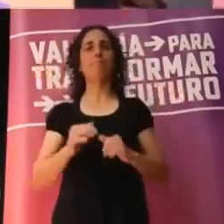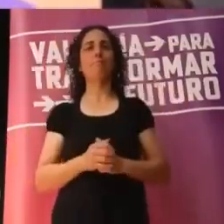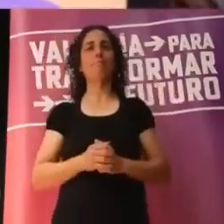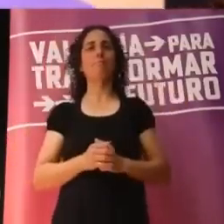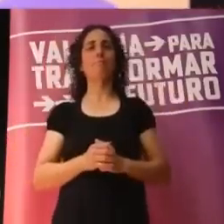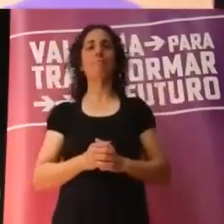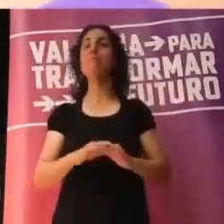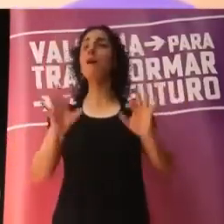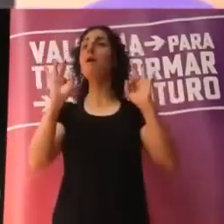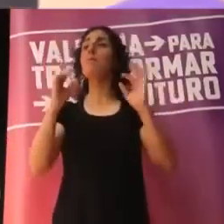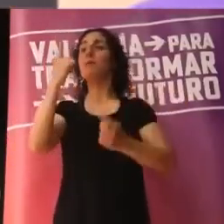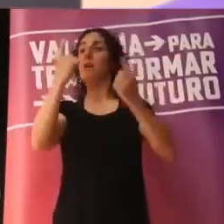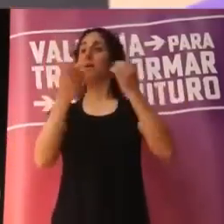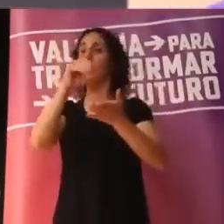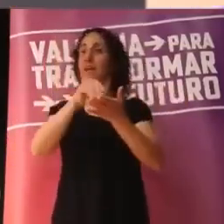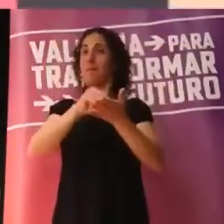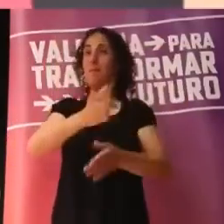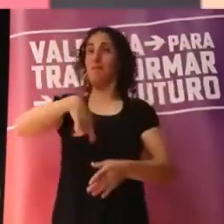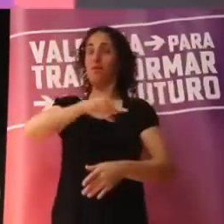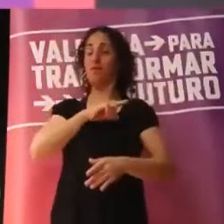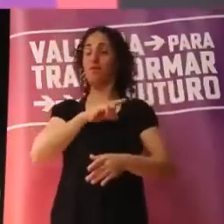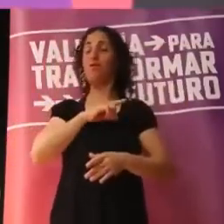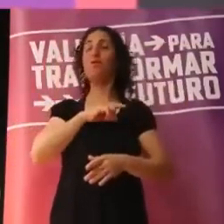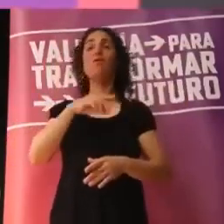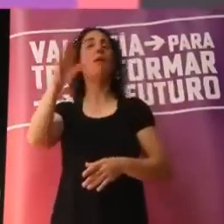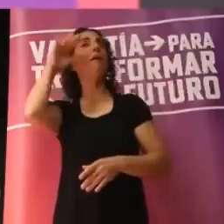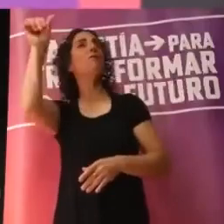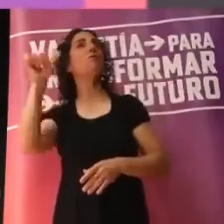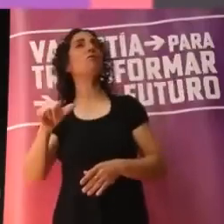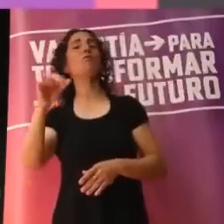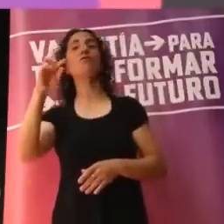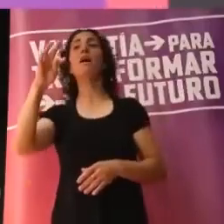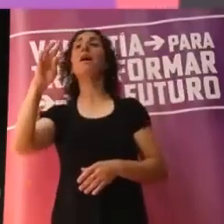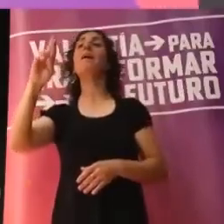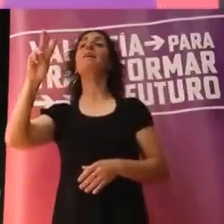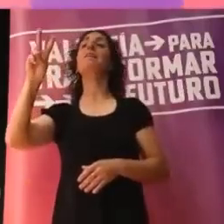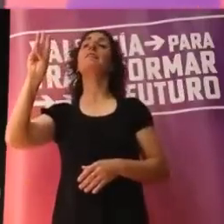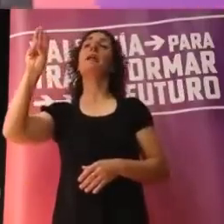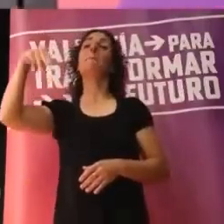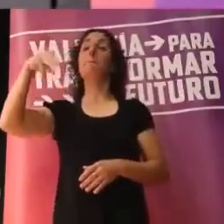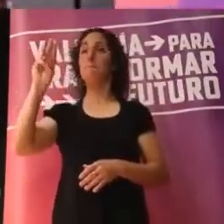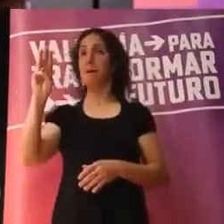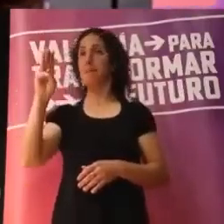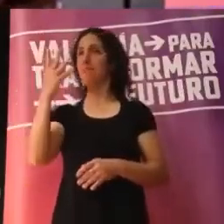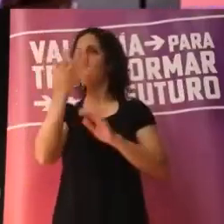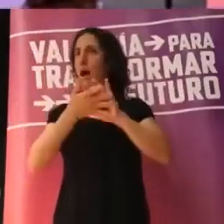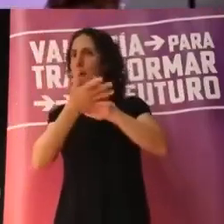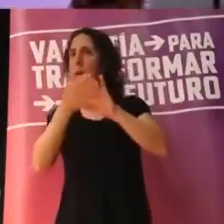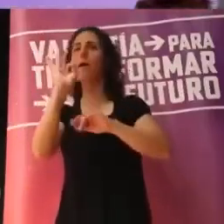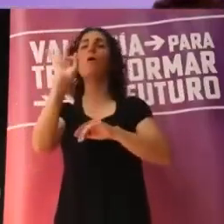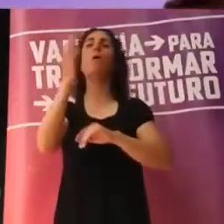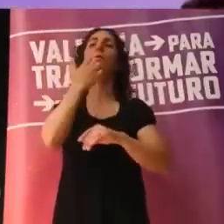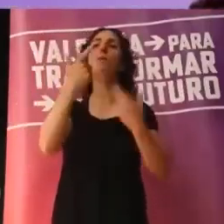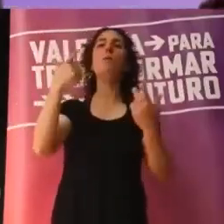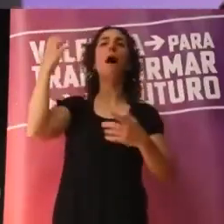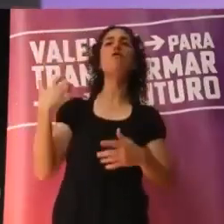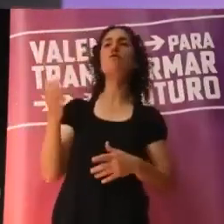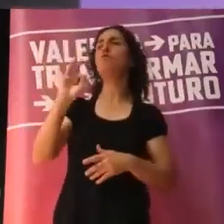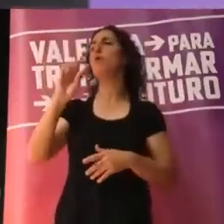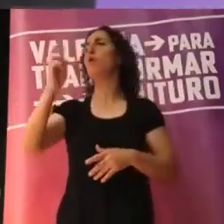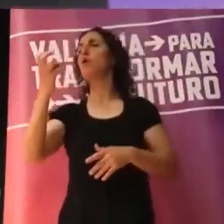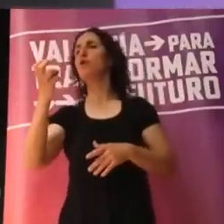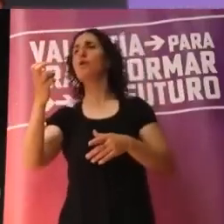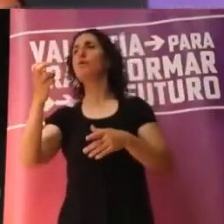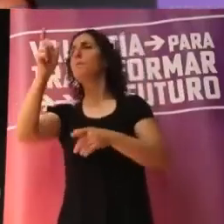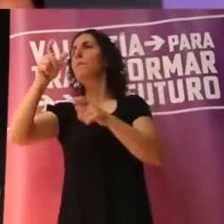Cuando a veces escuchamos a Donald Trump hablar, decimos es un chalao. Como cuando escuchamos a Ayuso o a otros personajes de la derecha.